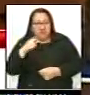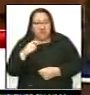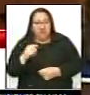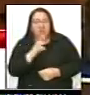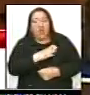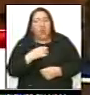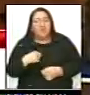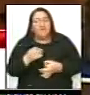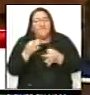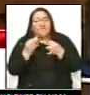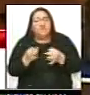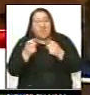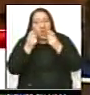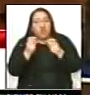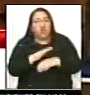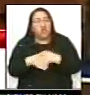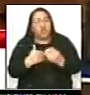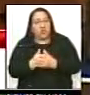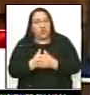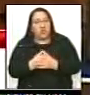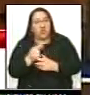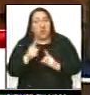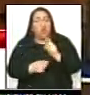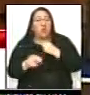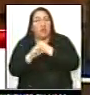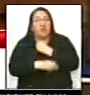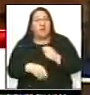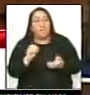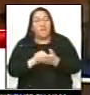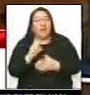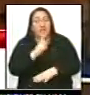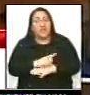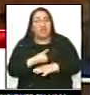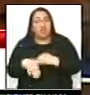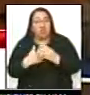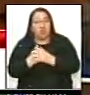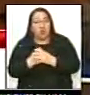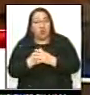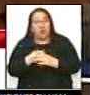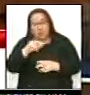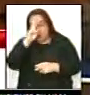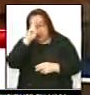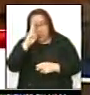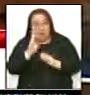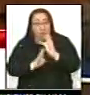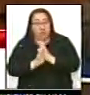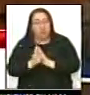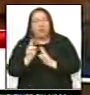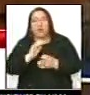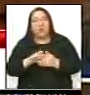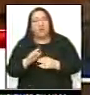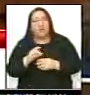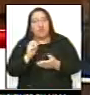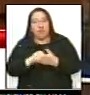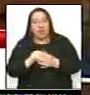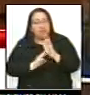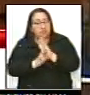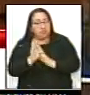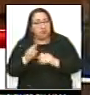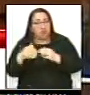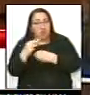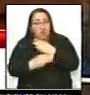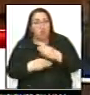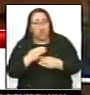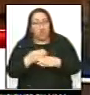Estado regulador. Los países más desarrollados del mundo tienen sistemas de control interno que